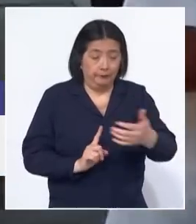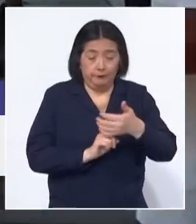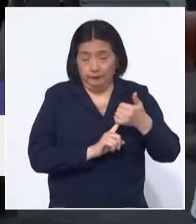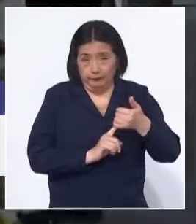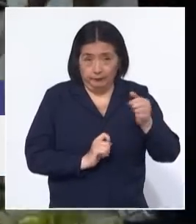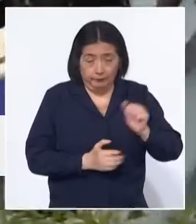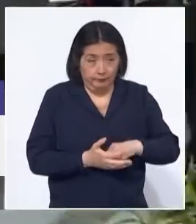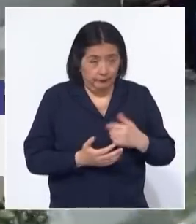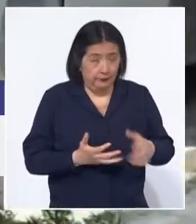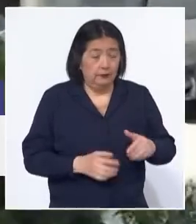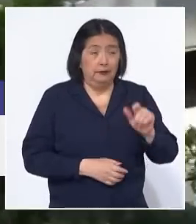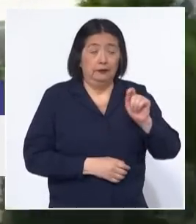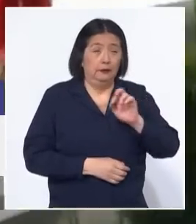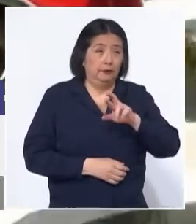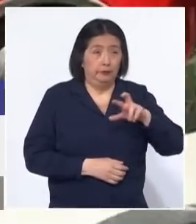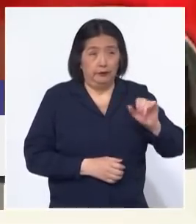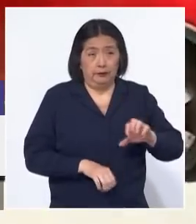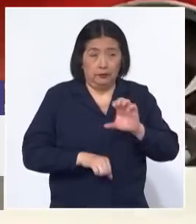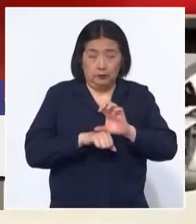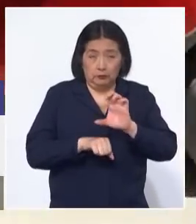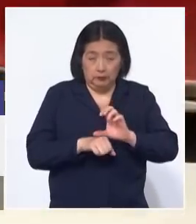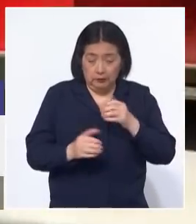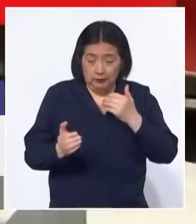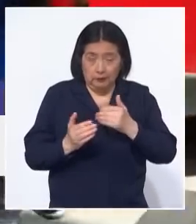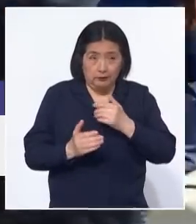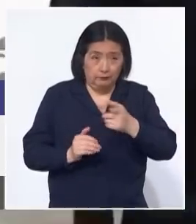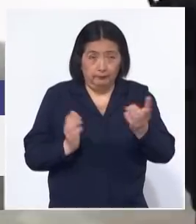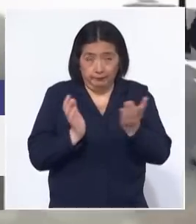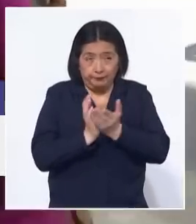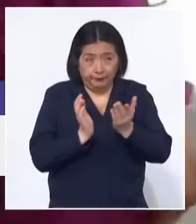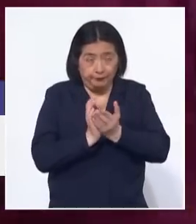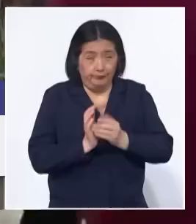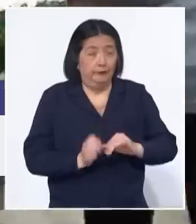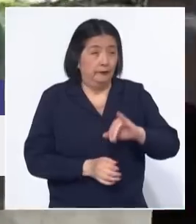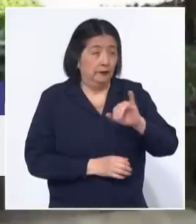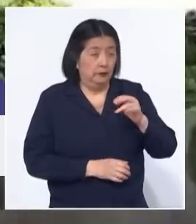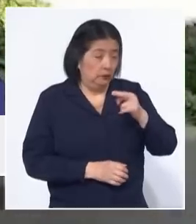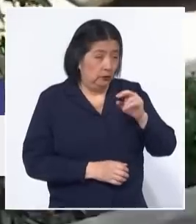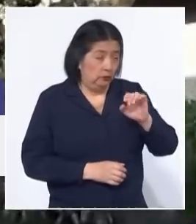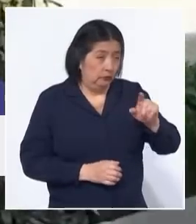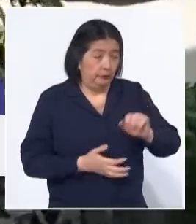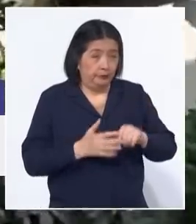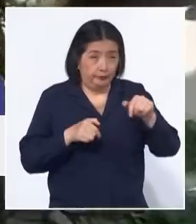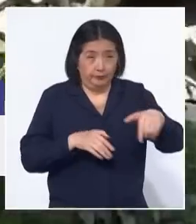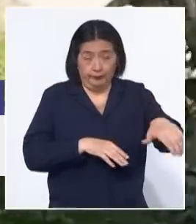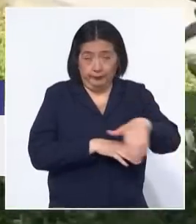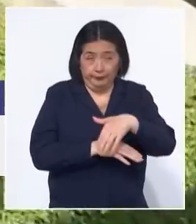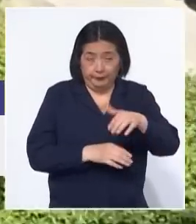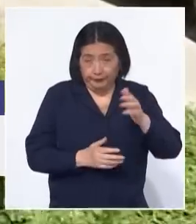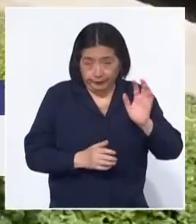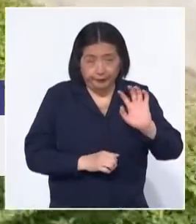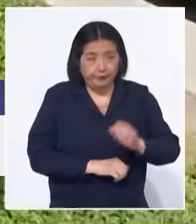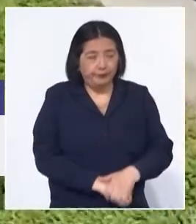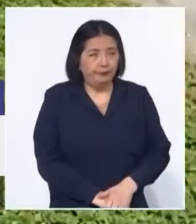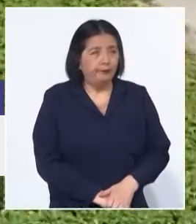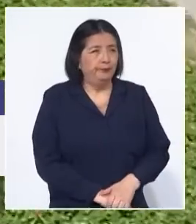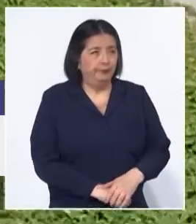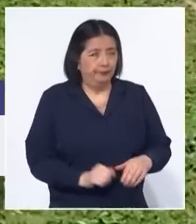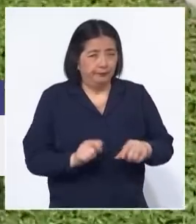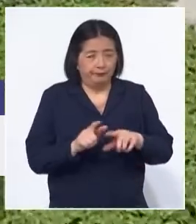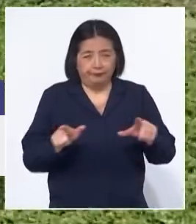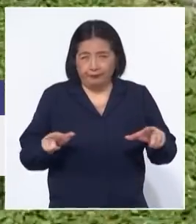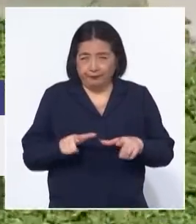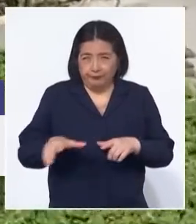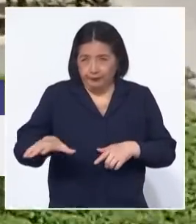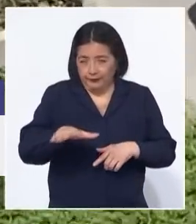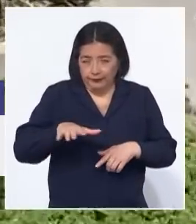secuestrada en Trapiche, Comas, muy cerca de este colegio John Nash, ubicado en esta avenida principal, en la zona de